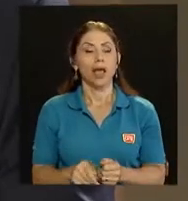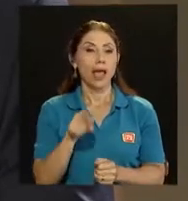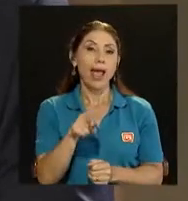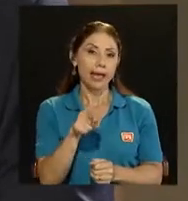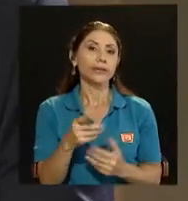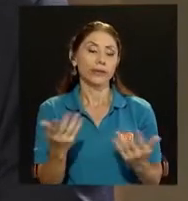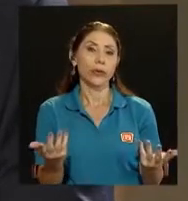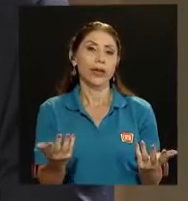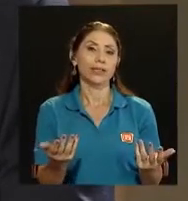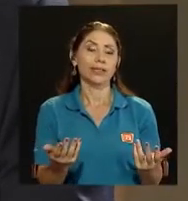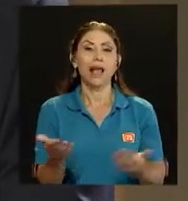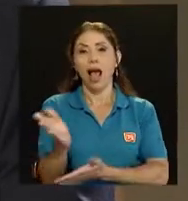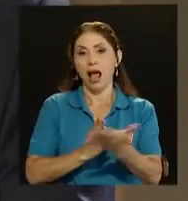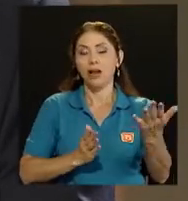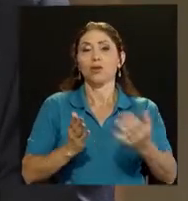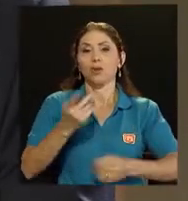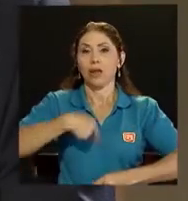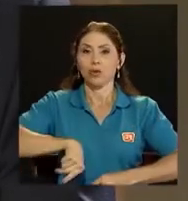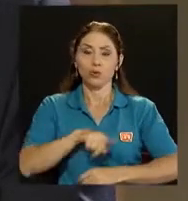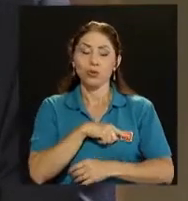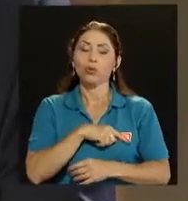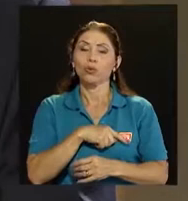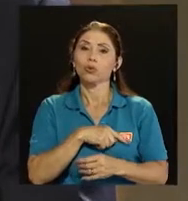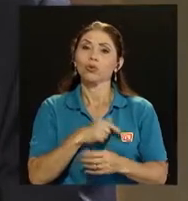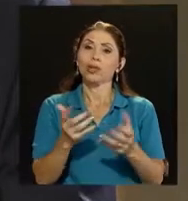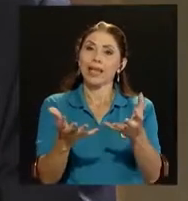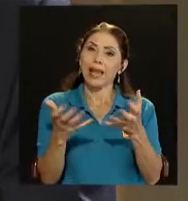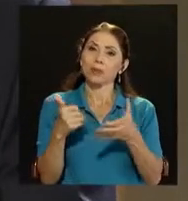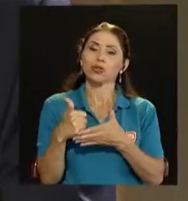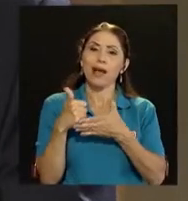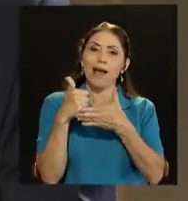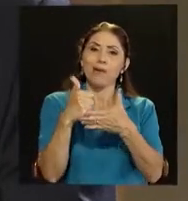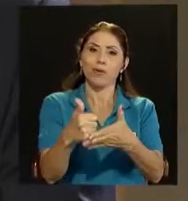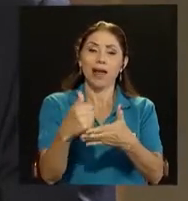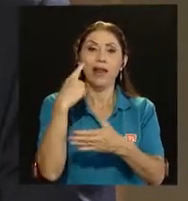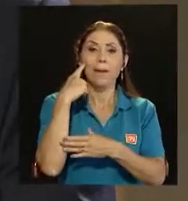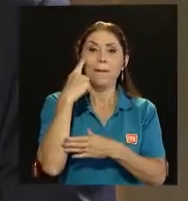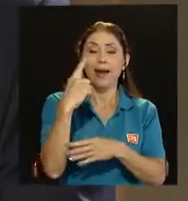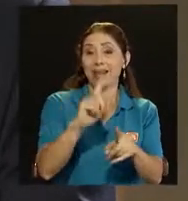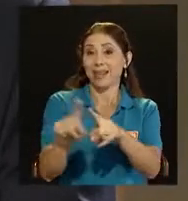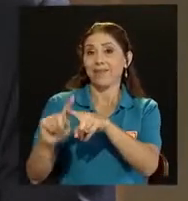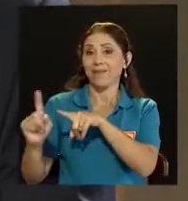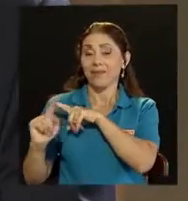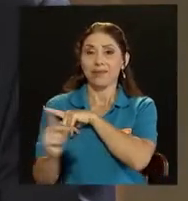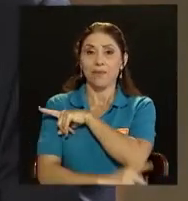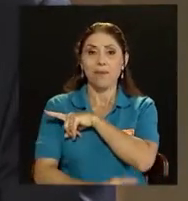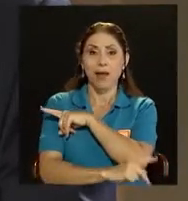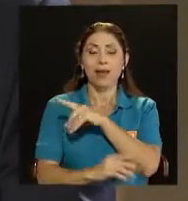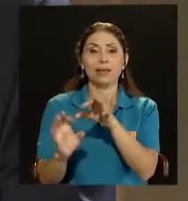es un punto que nos importa de ayudar para que nuestros socios globales también se